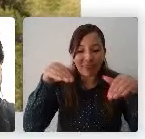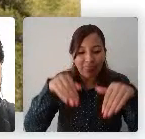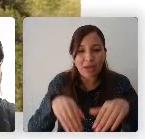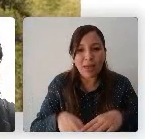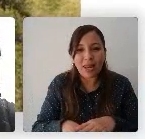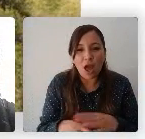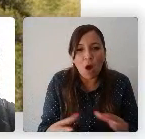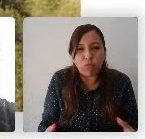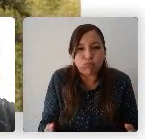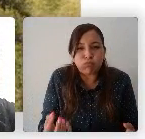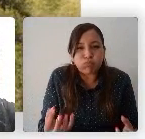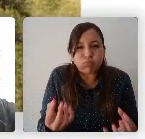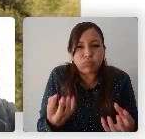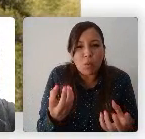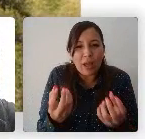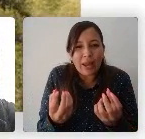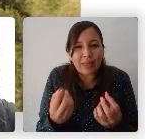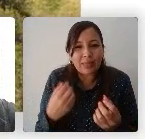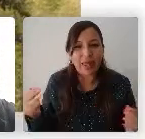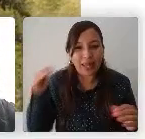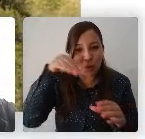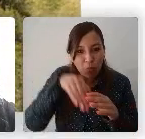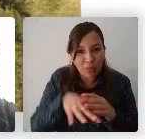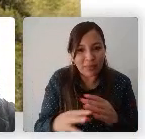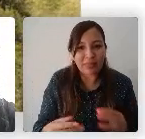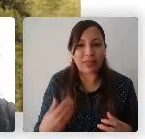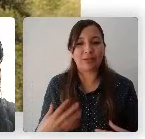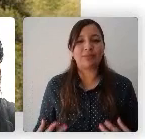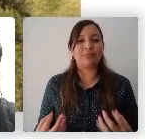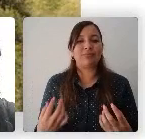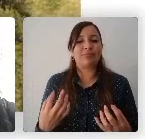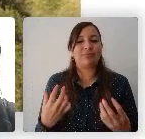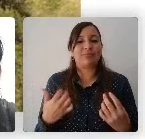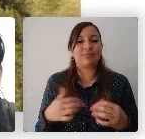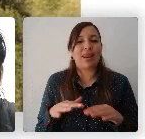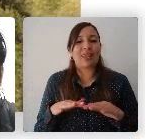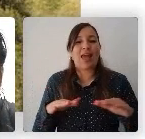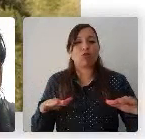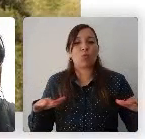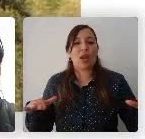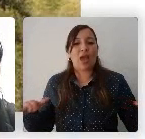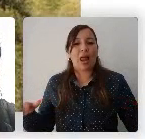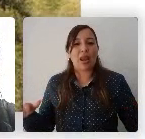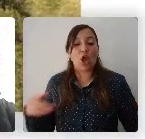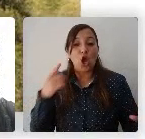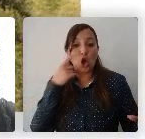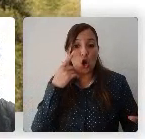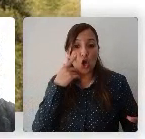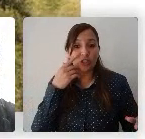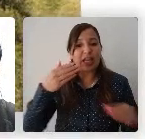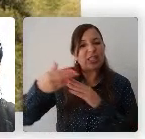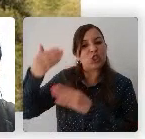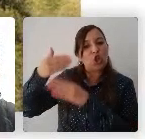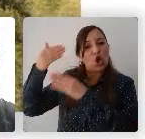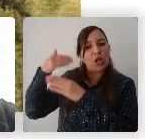una serie de recorridos por estos dos emprendimientos, conocer su historia, la gastronomía, ¿no?